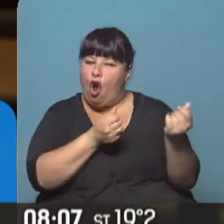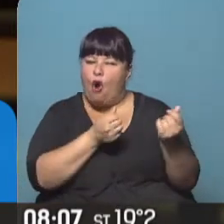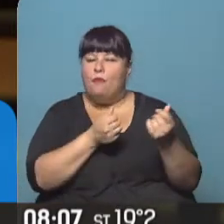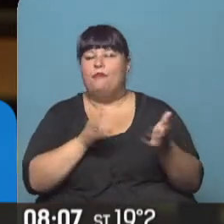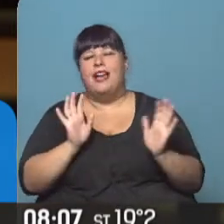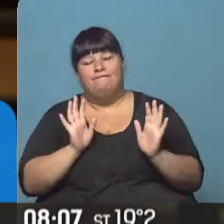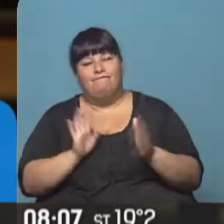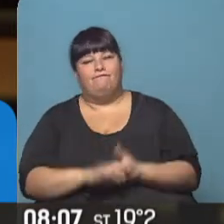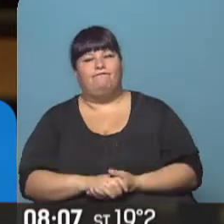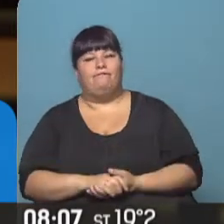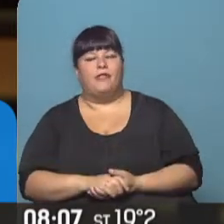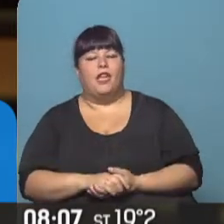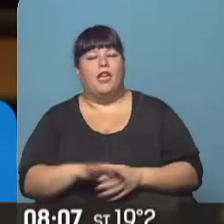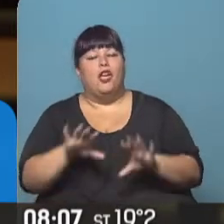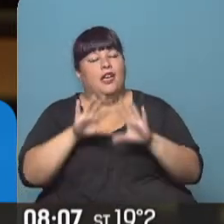login.